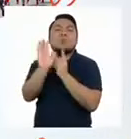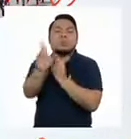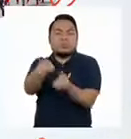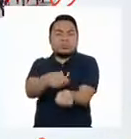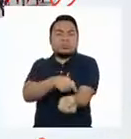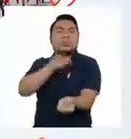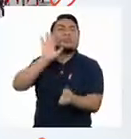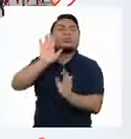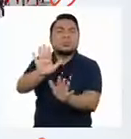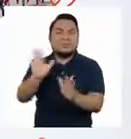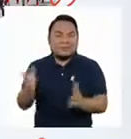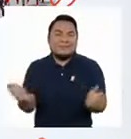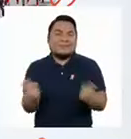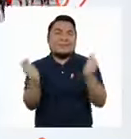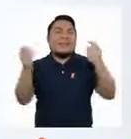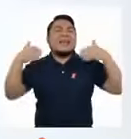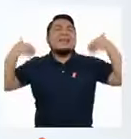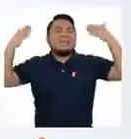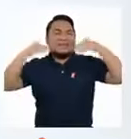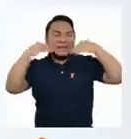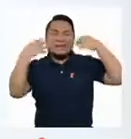están llenas de alegría.